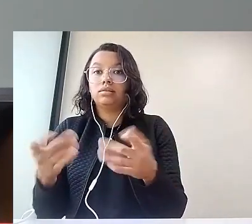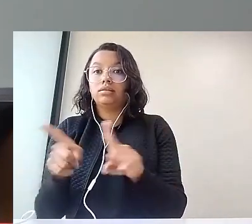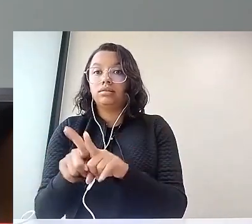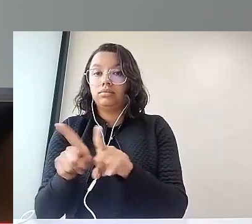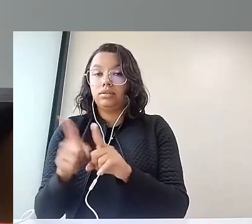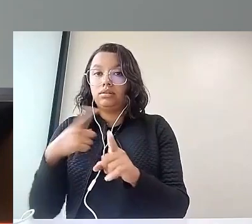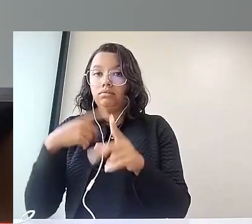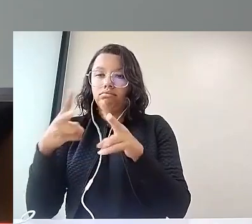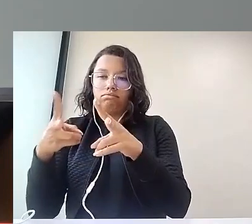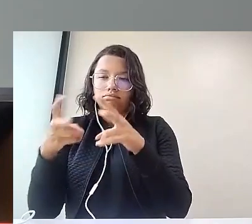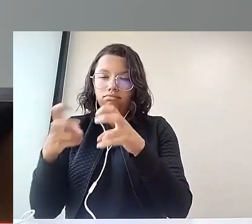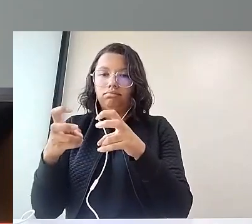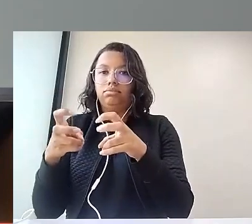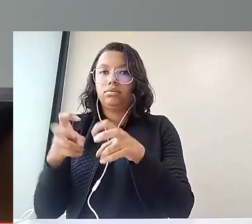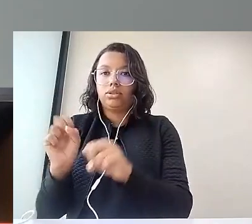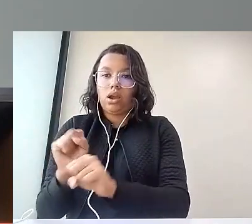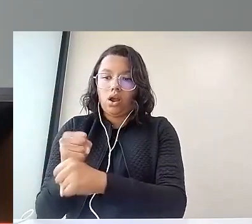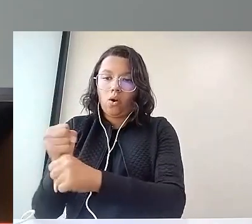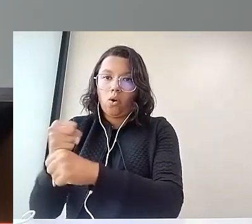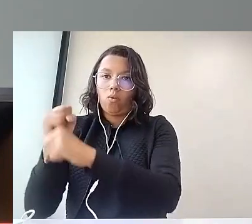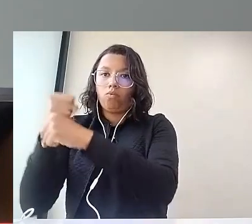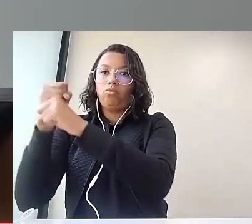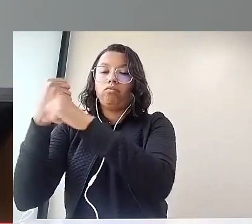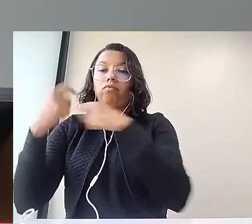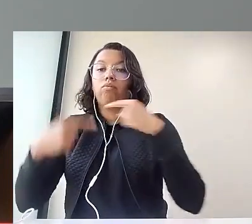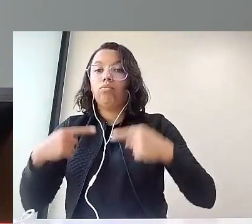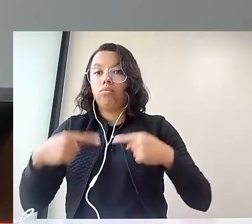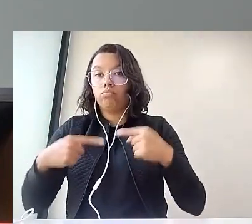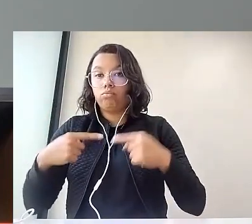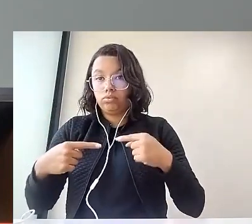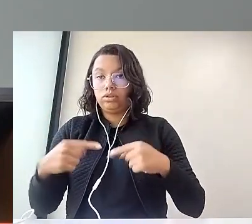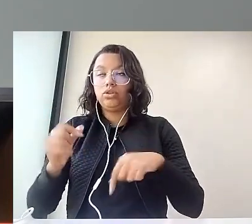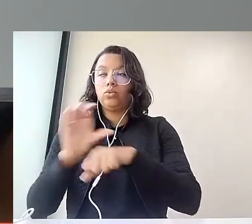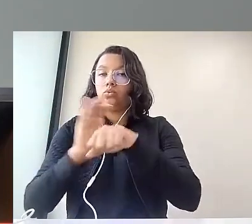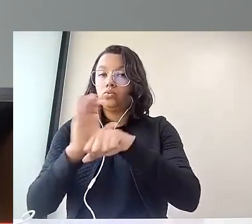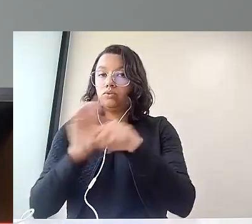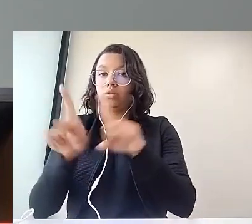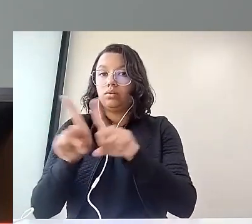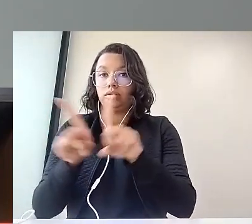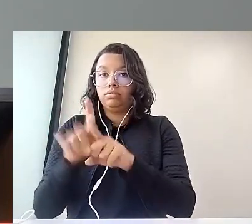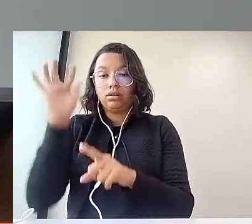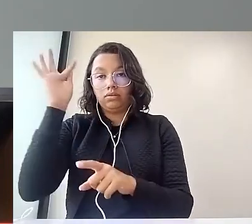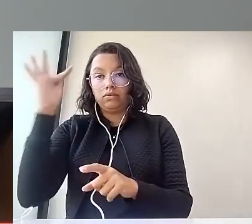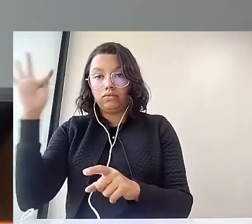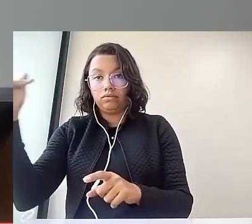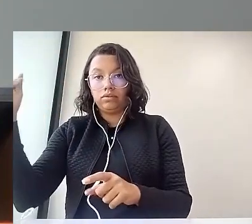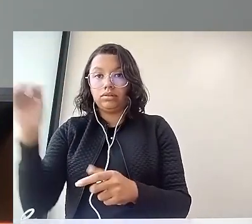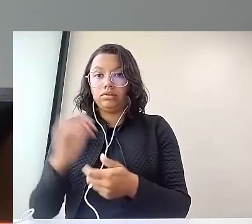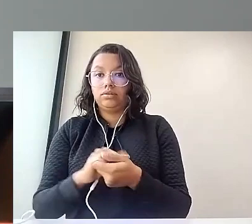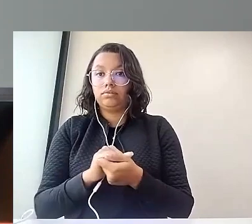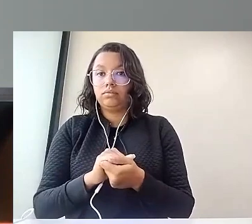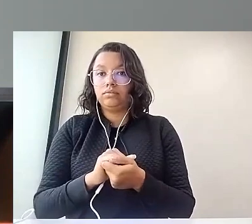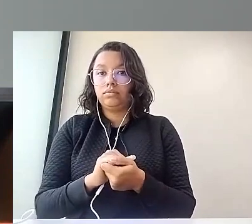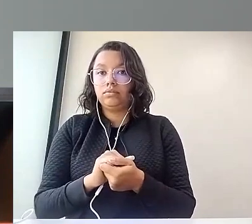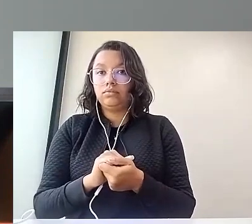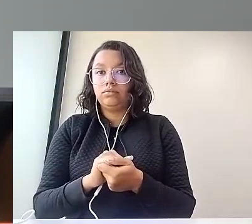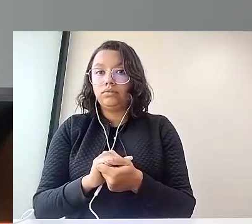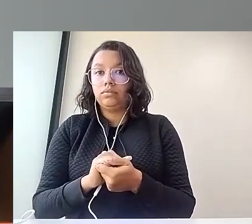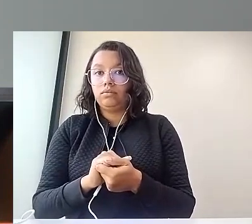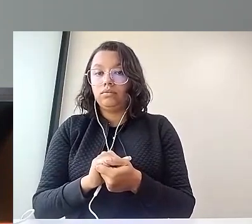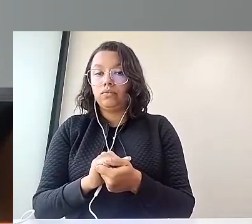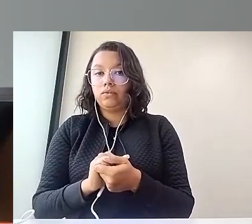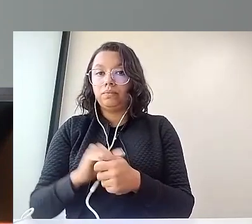del constructivismo político y constitucional francés que ya he apuntado. La